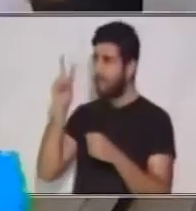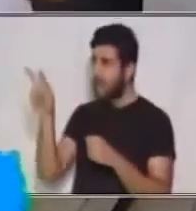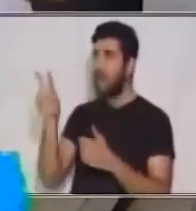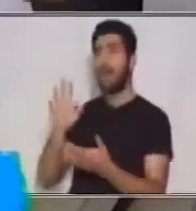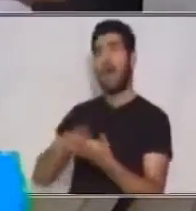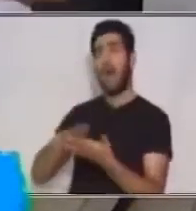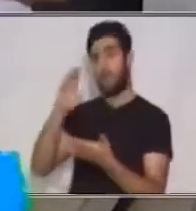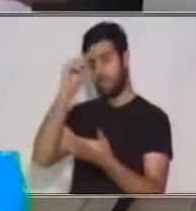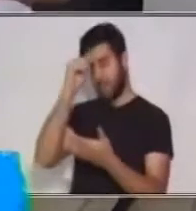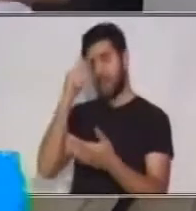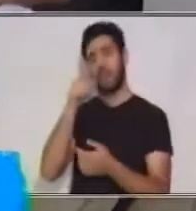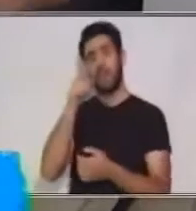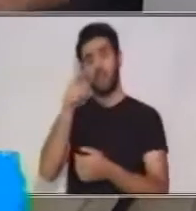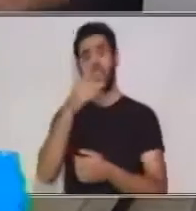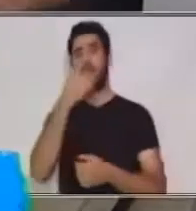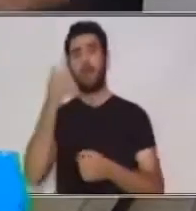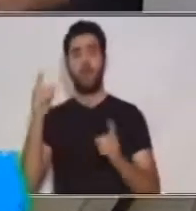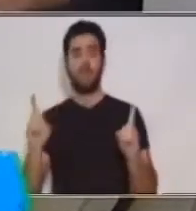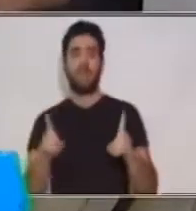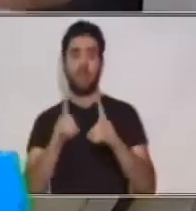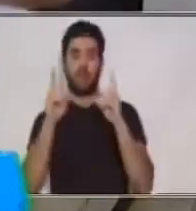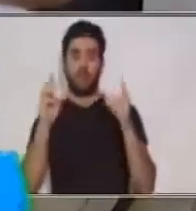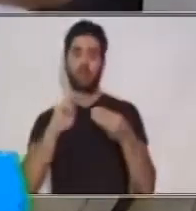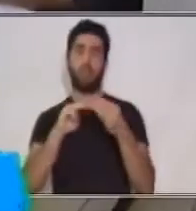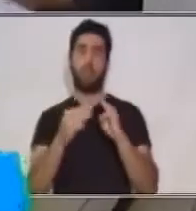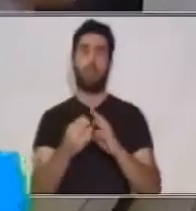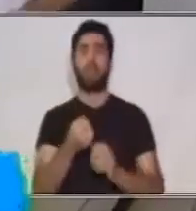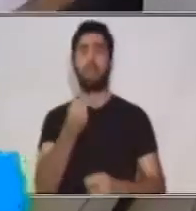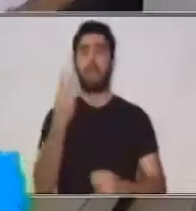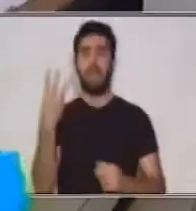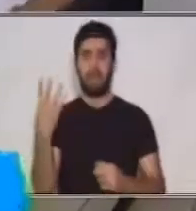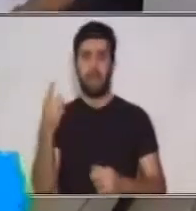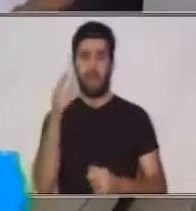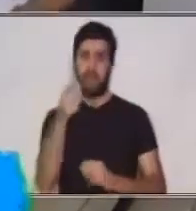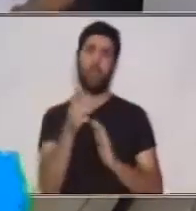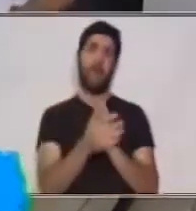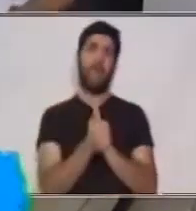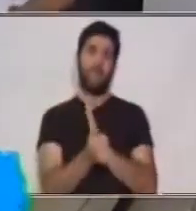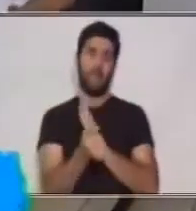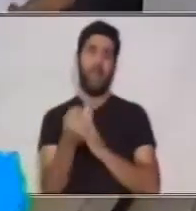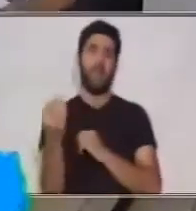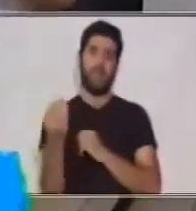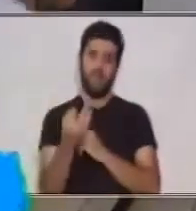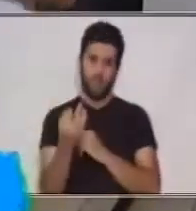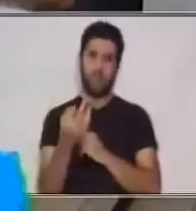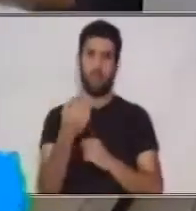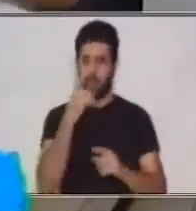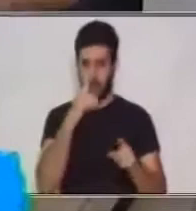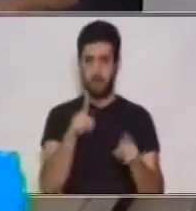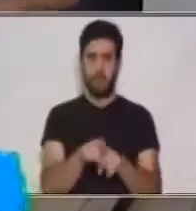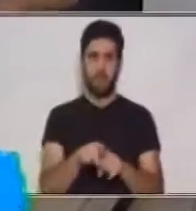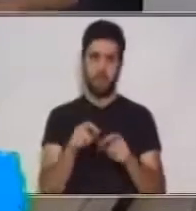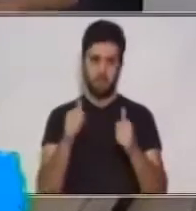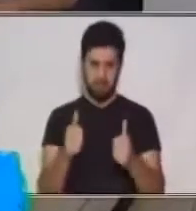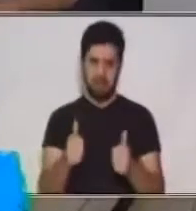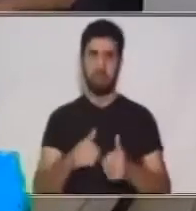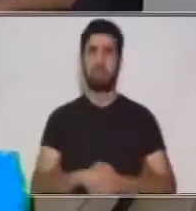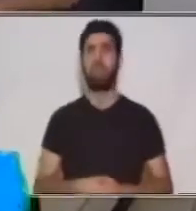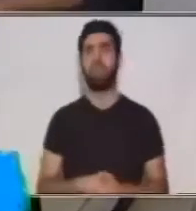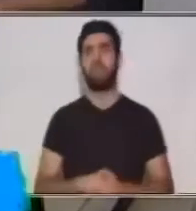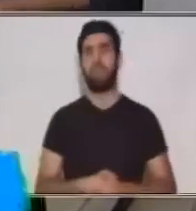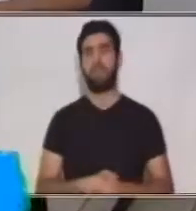también el pensamiento lógico. De esta manera pues también pueden desarrollar observación y patrones